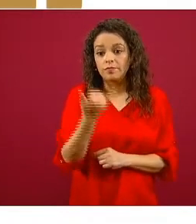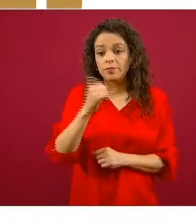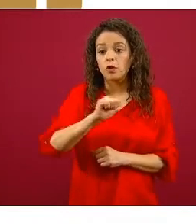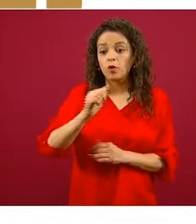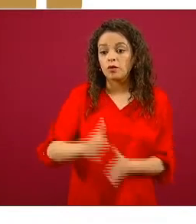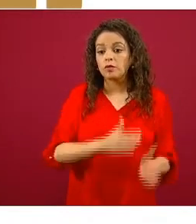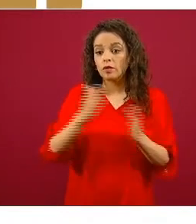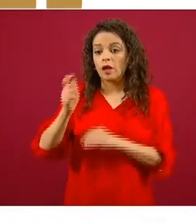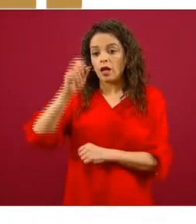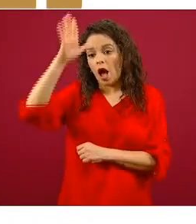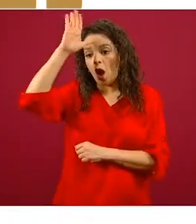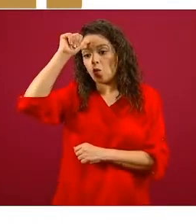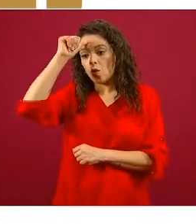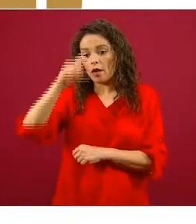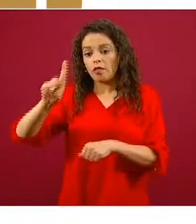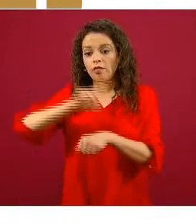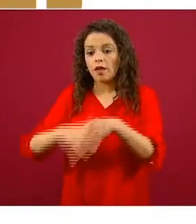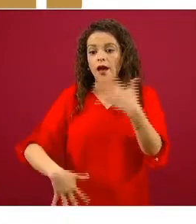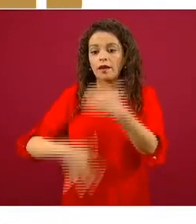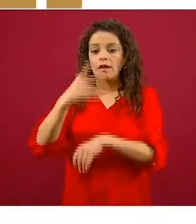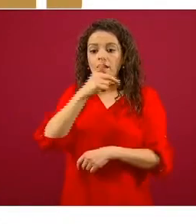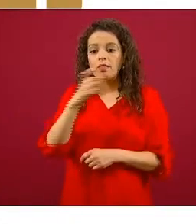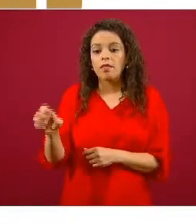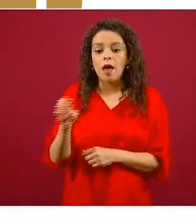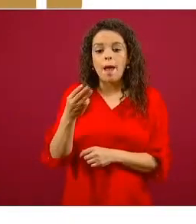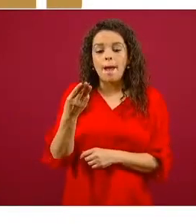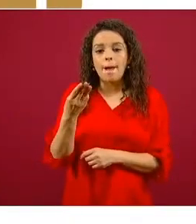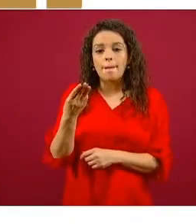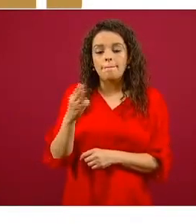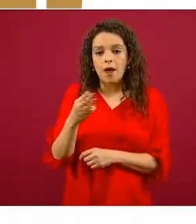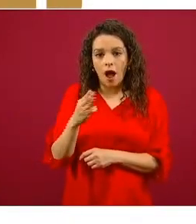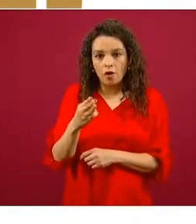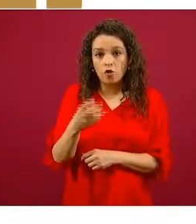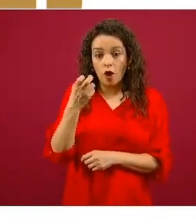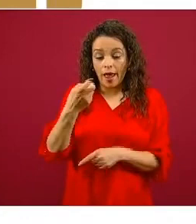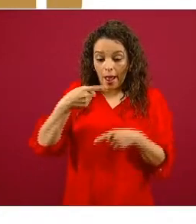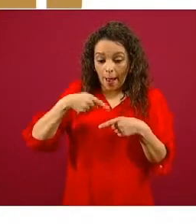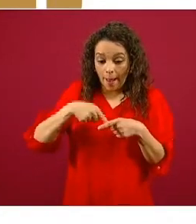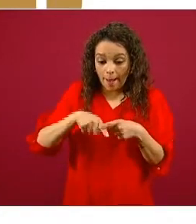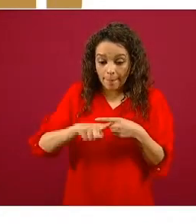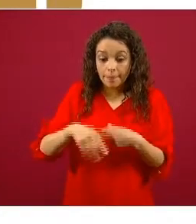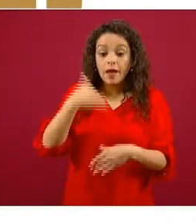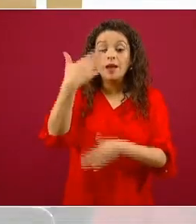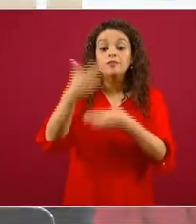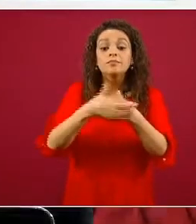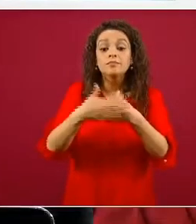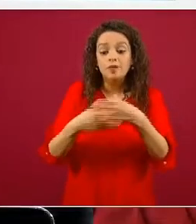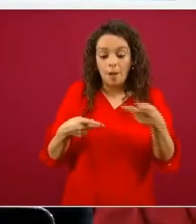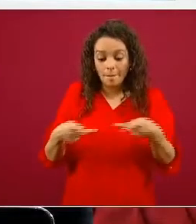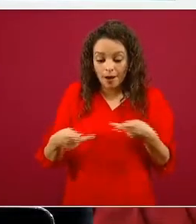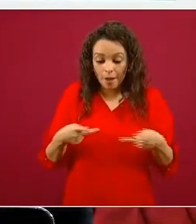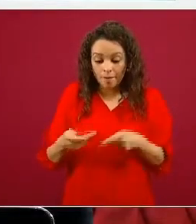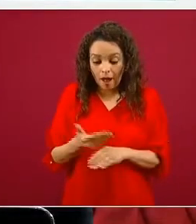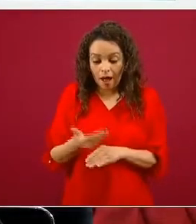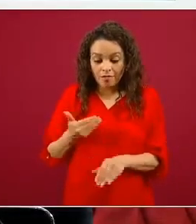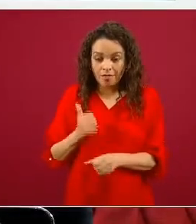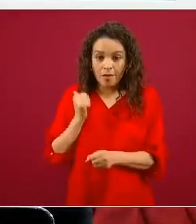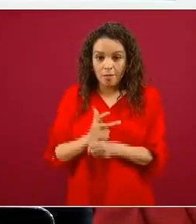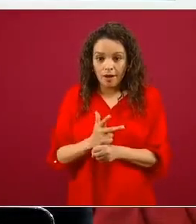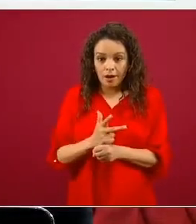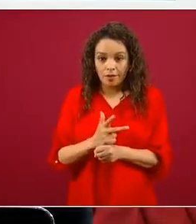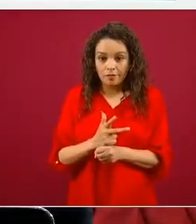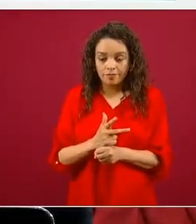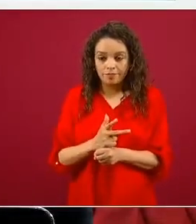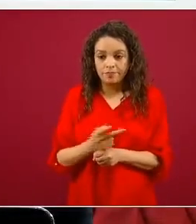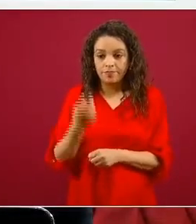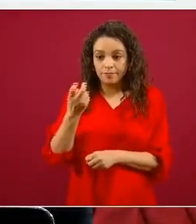15 de mayo por el cual se inician los preparativos para la reactivación y que inició el